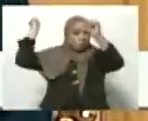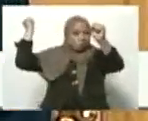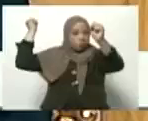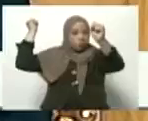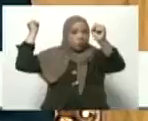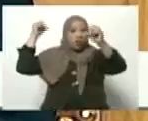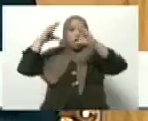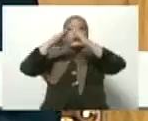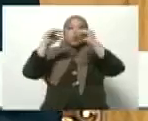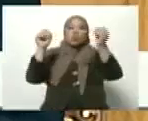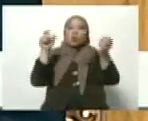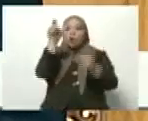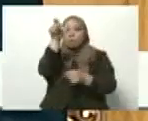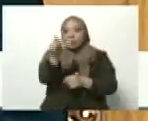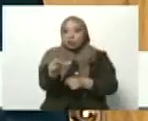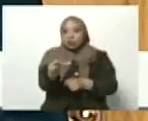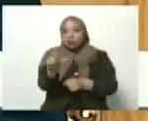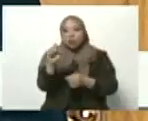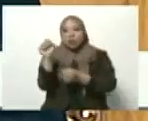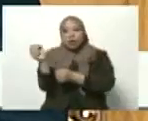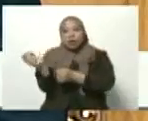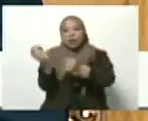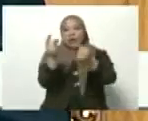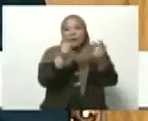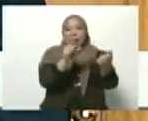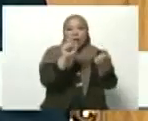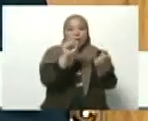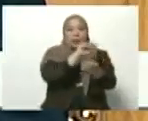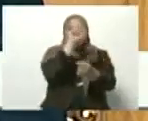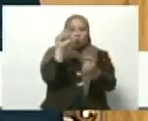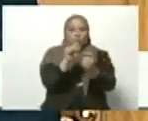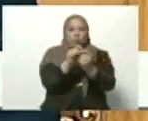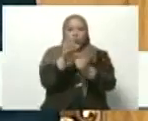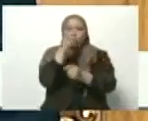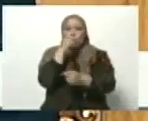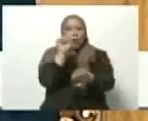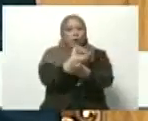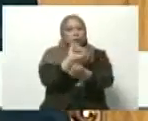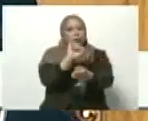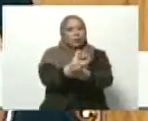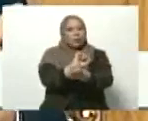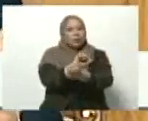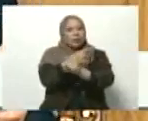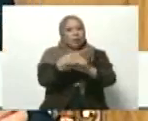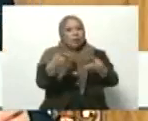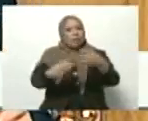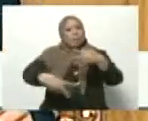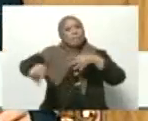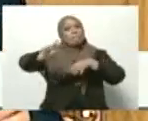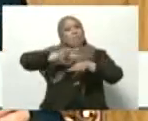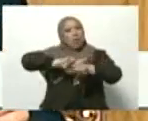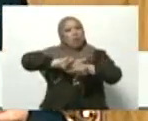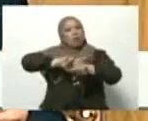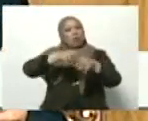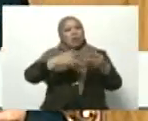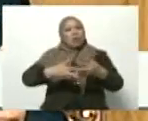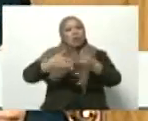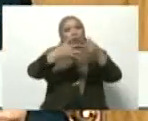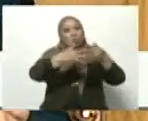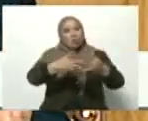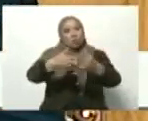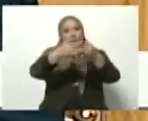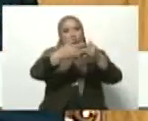todo enviado especial diplomático está protegido y tiene inmunidad. Pero peor aún, el caso de los Estados Unidos es